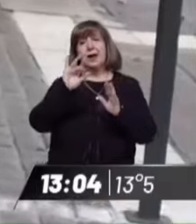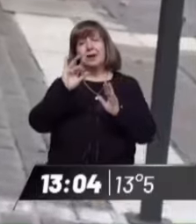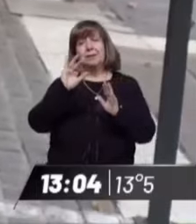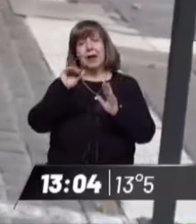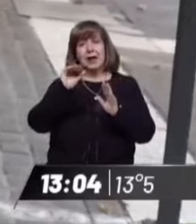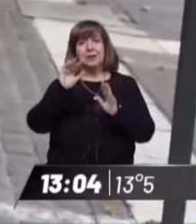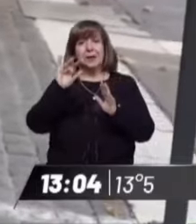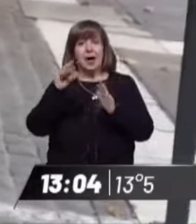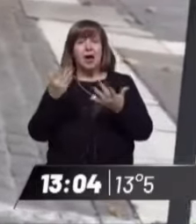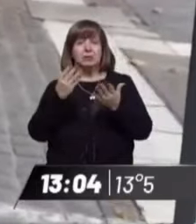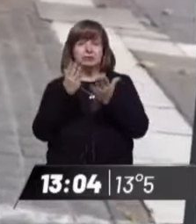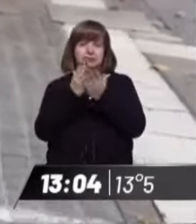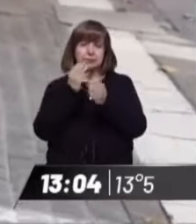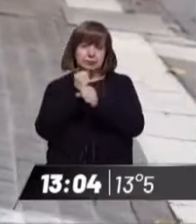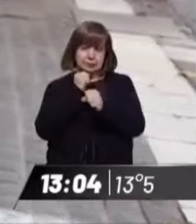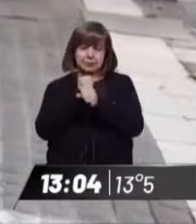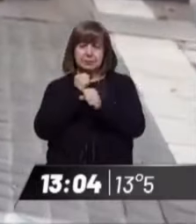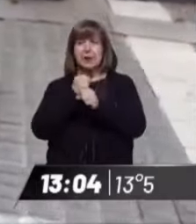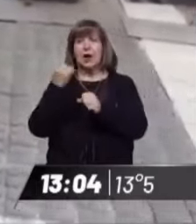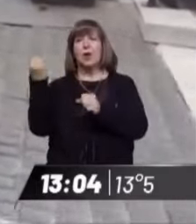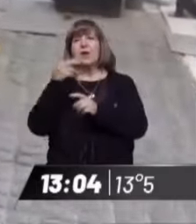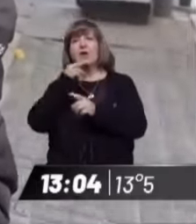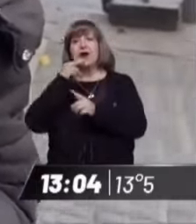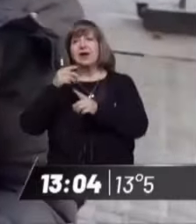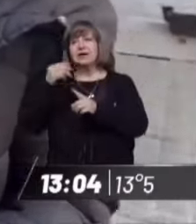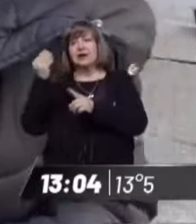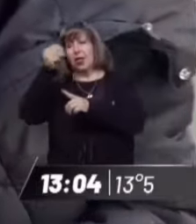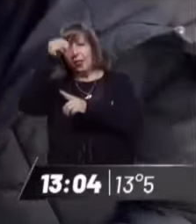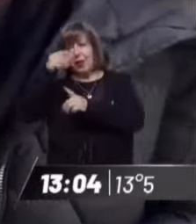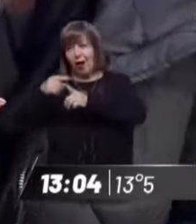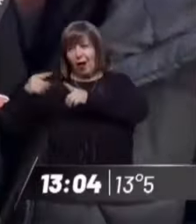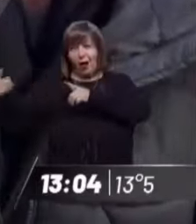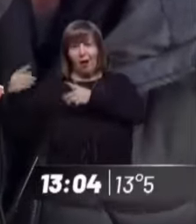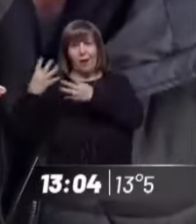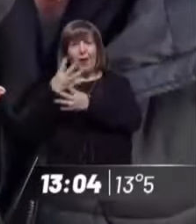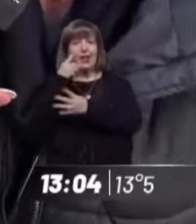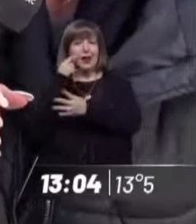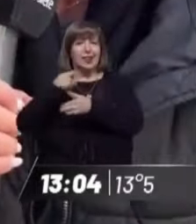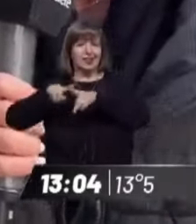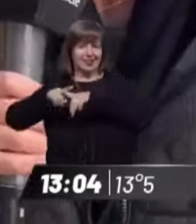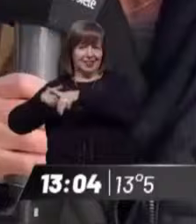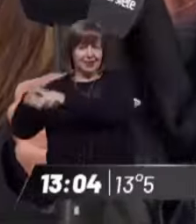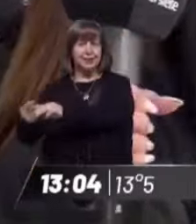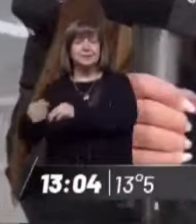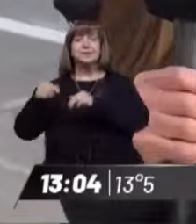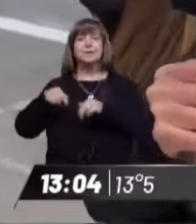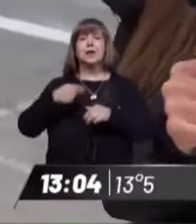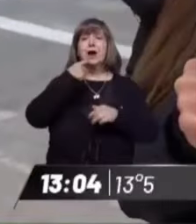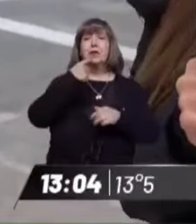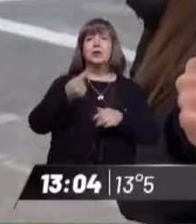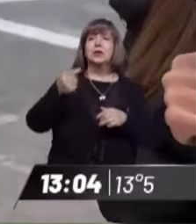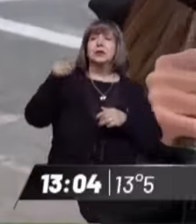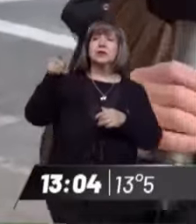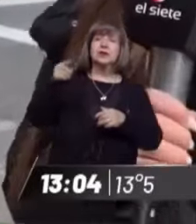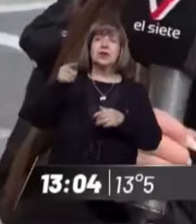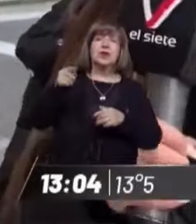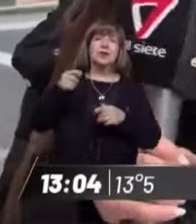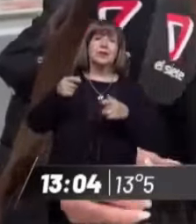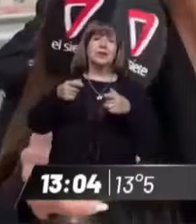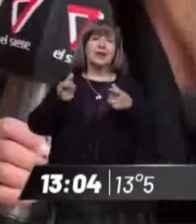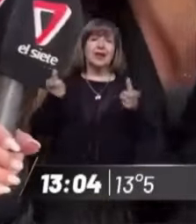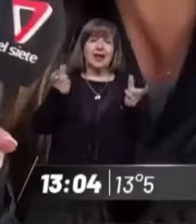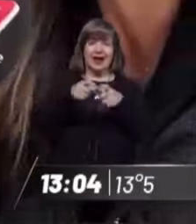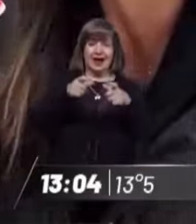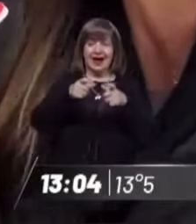estamos con Ricardo Becasesi, que es el presidente de la Cámara de Turismo de nuestra provincia, y le vamos a consultar números, como lo prometimos en la